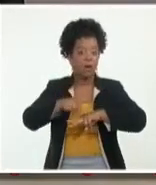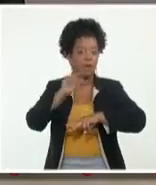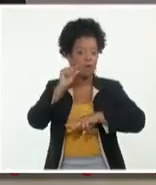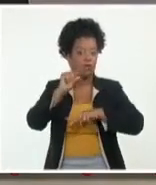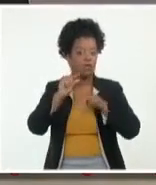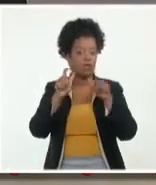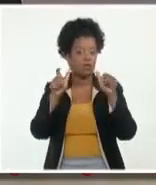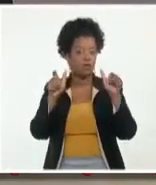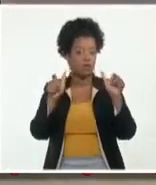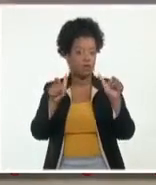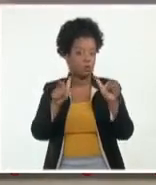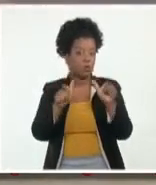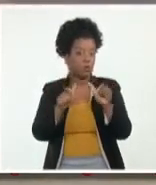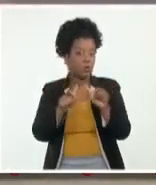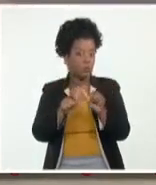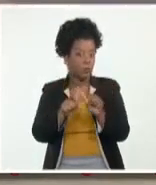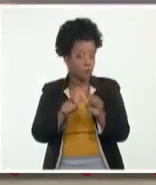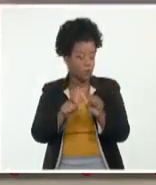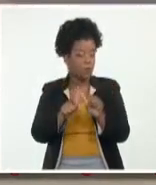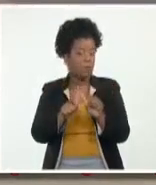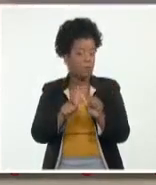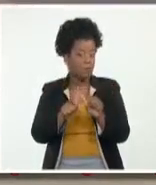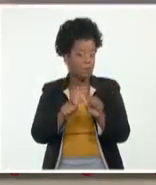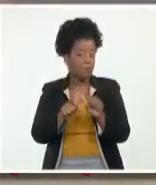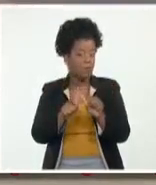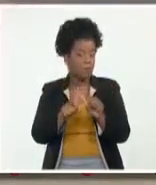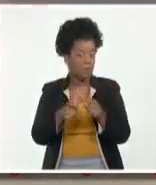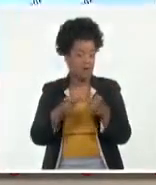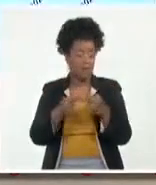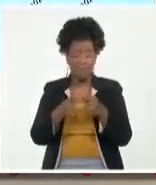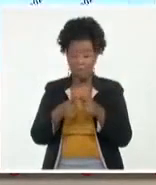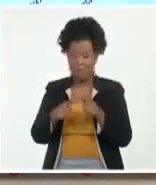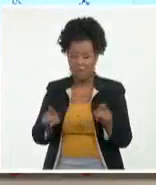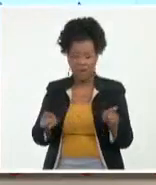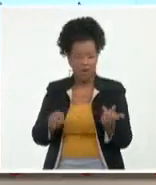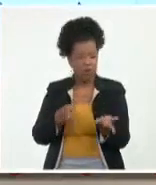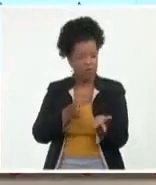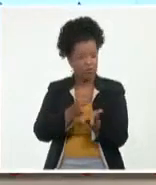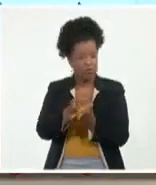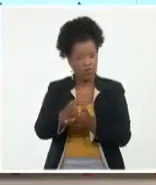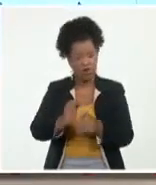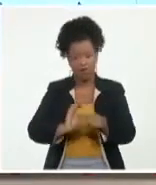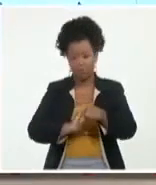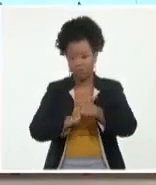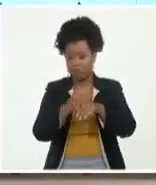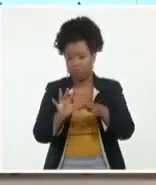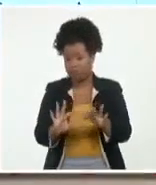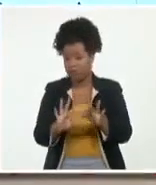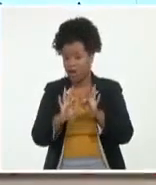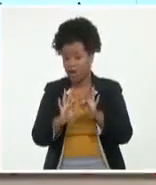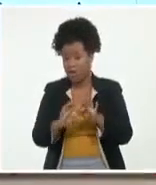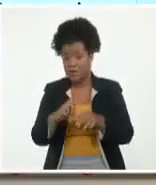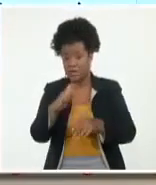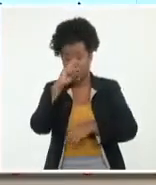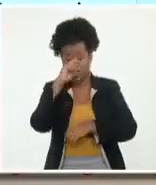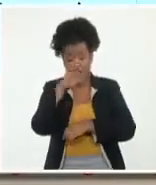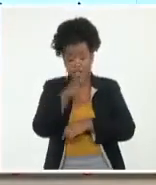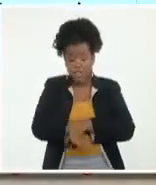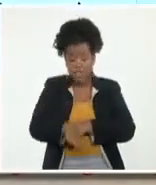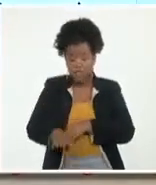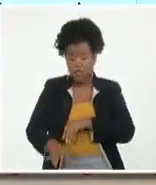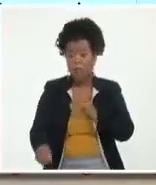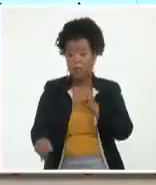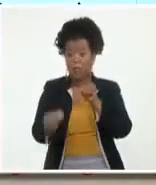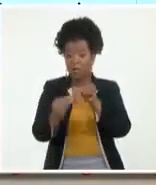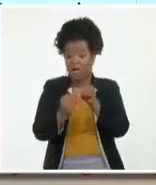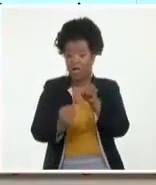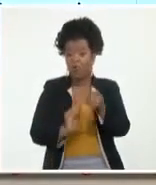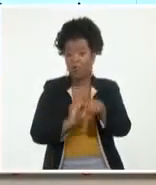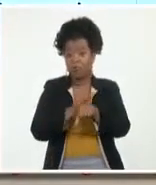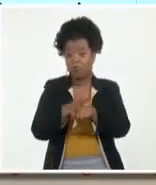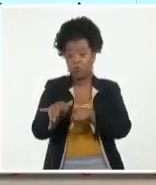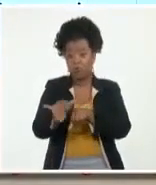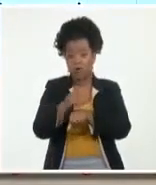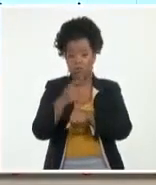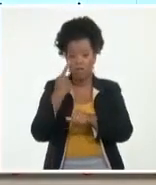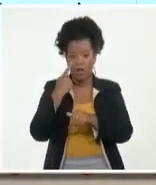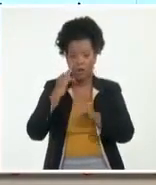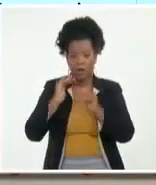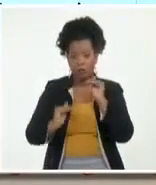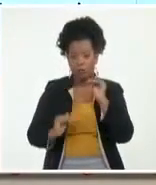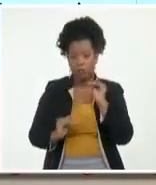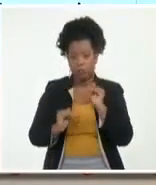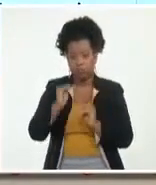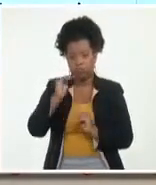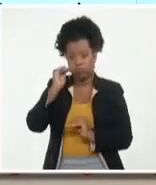alentadoras en las jornadas recientes. Los contagios en edades pediátricas han ganado protagonismo, lo hemos visto también. Ayer